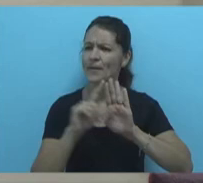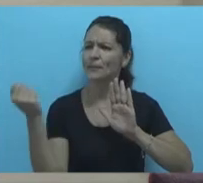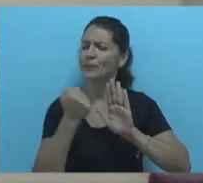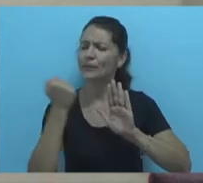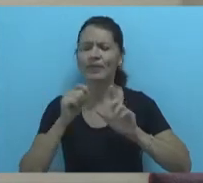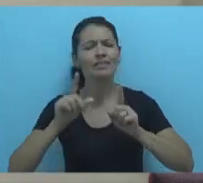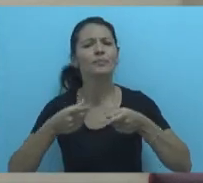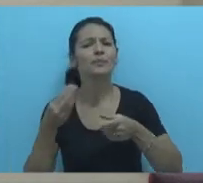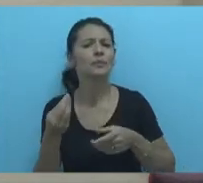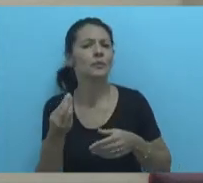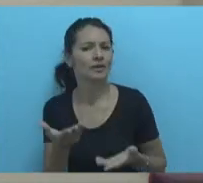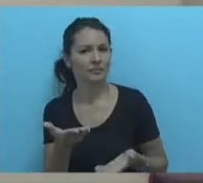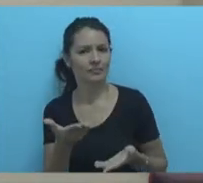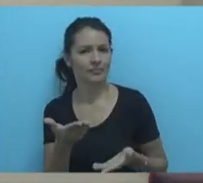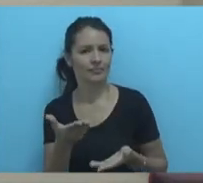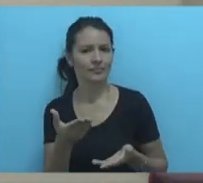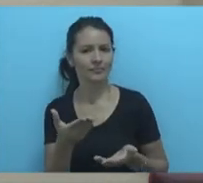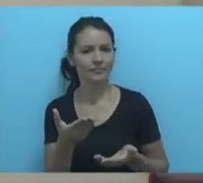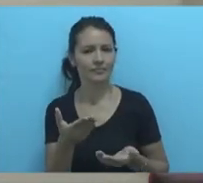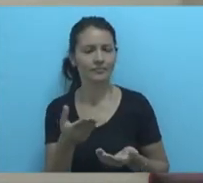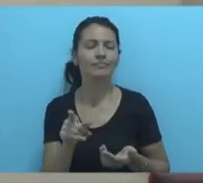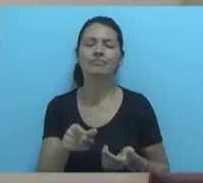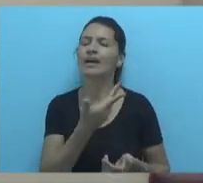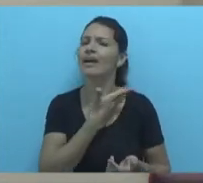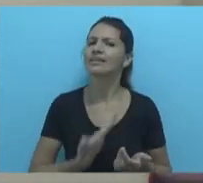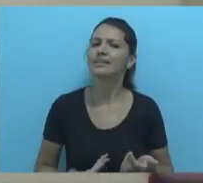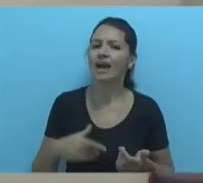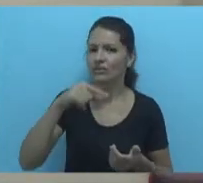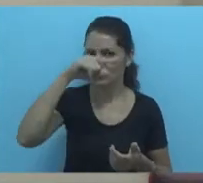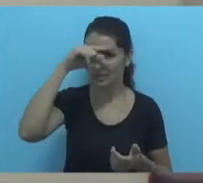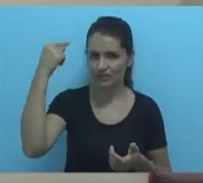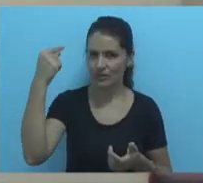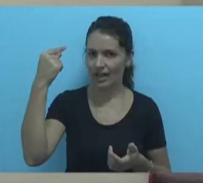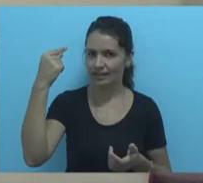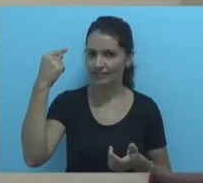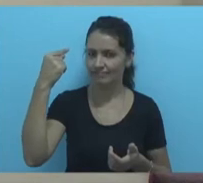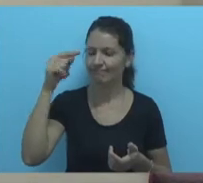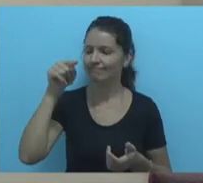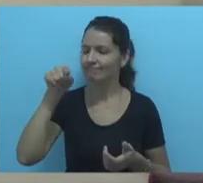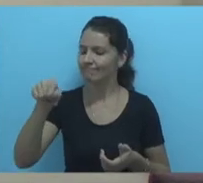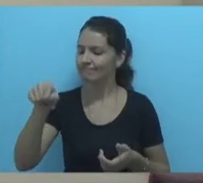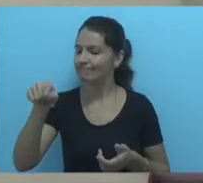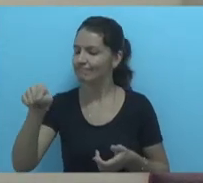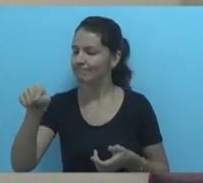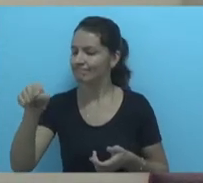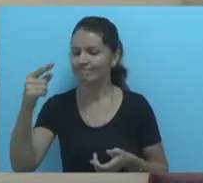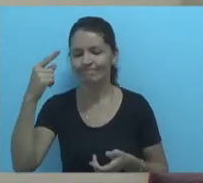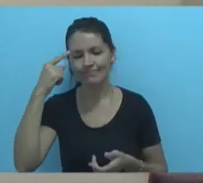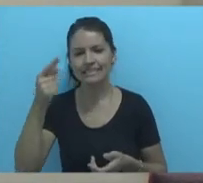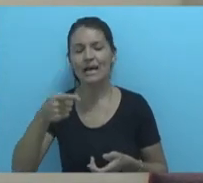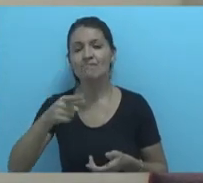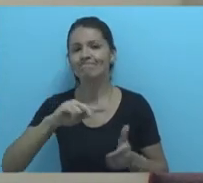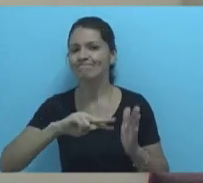adhesión también lo es, porque significó que el Estado Nacional reconozca que tenemos un